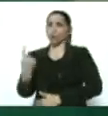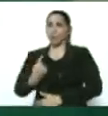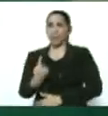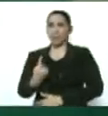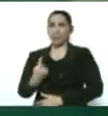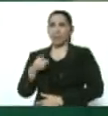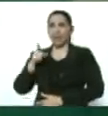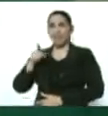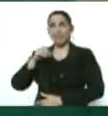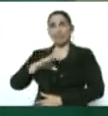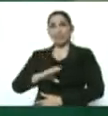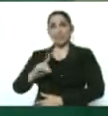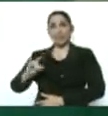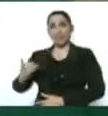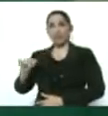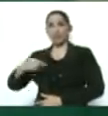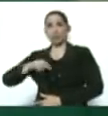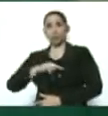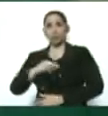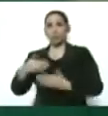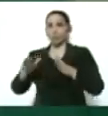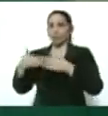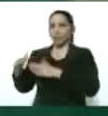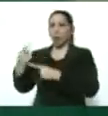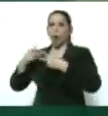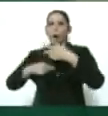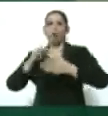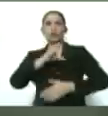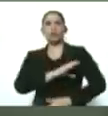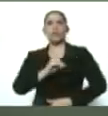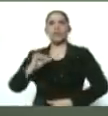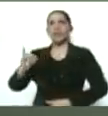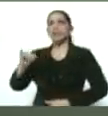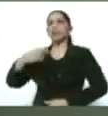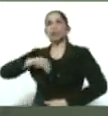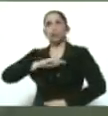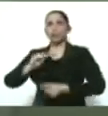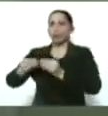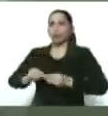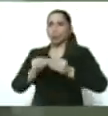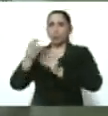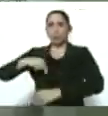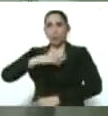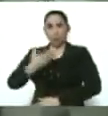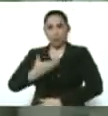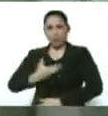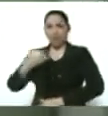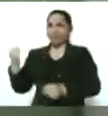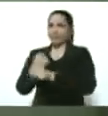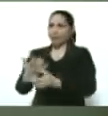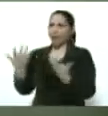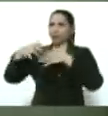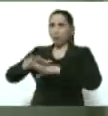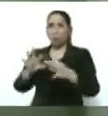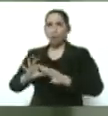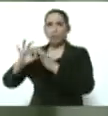este centro que hemos inaugurado, sino con el resto que hemos ido restaurando. Y nuestro alcalde, estamos trabajando unidos para